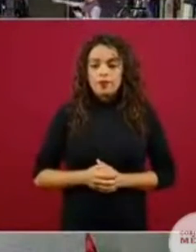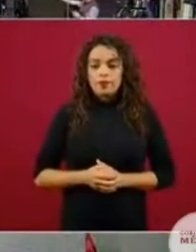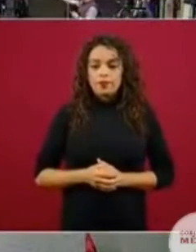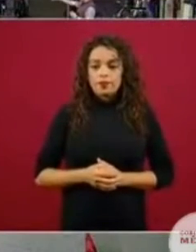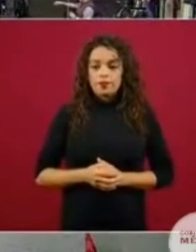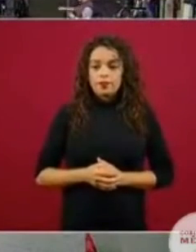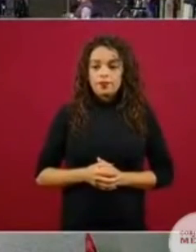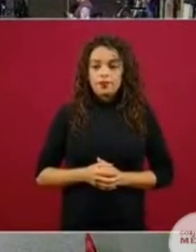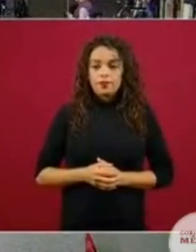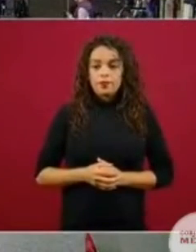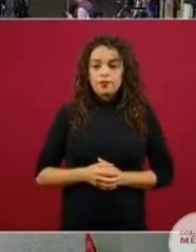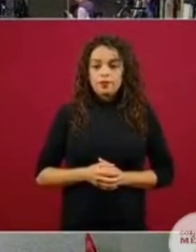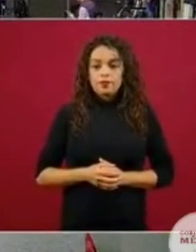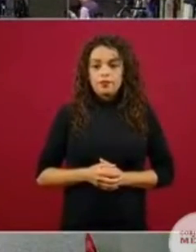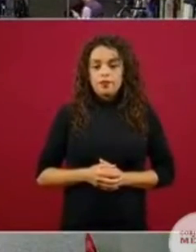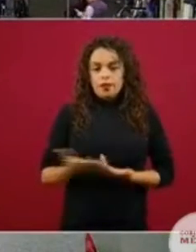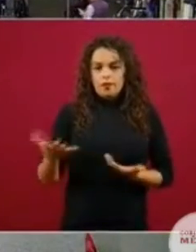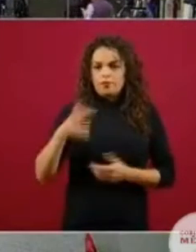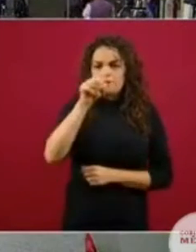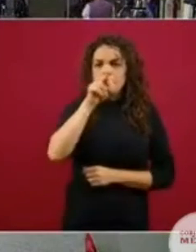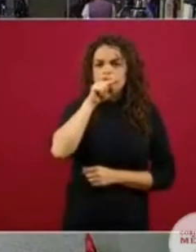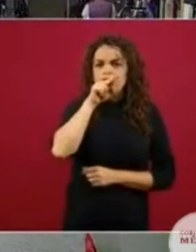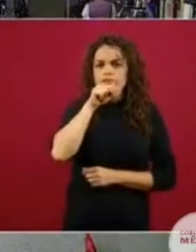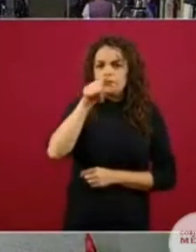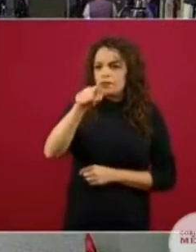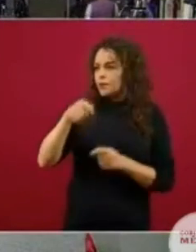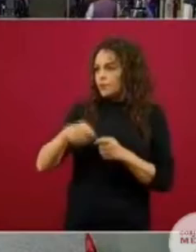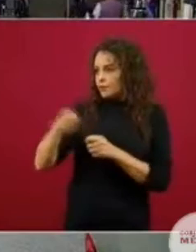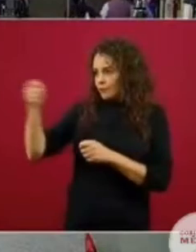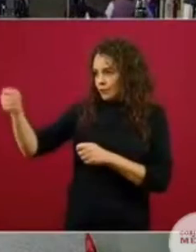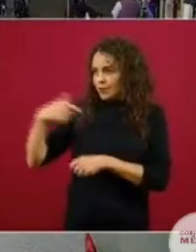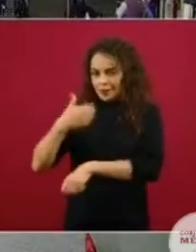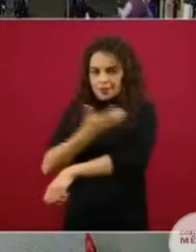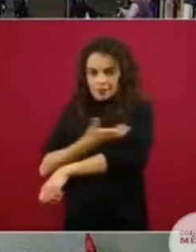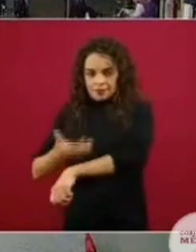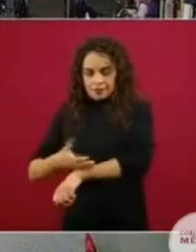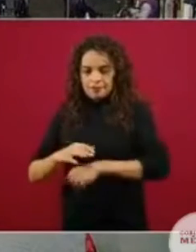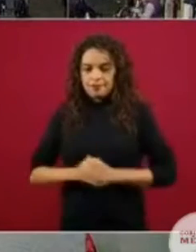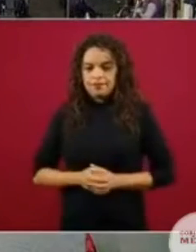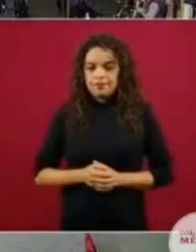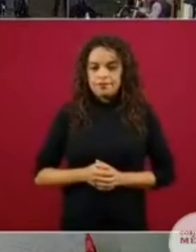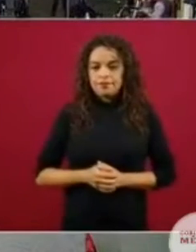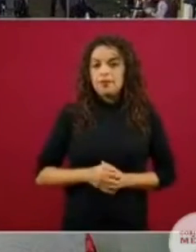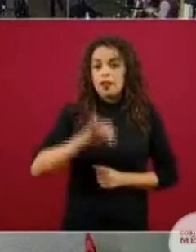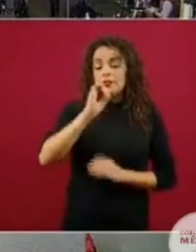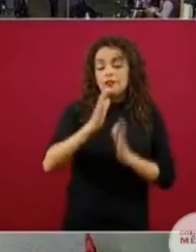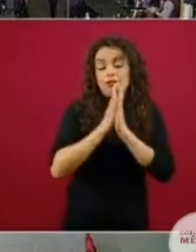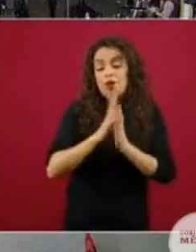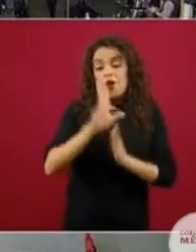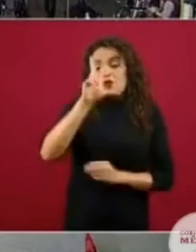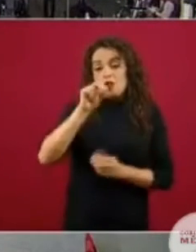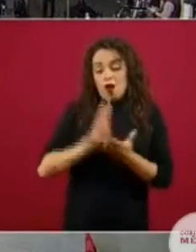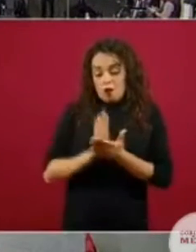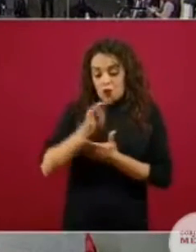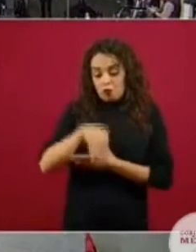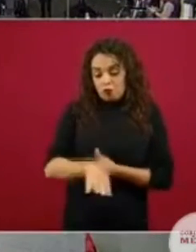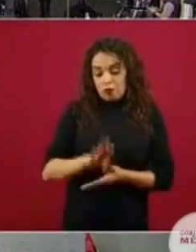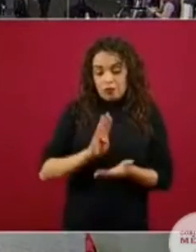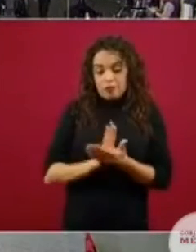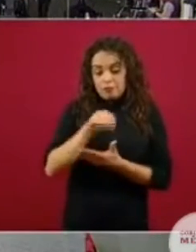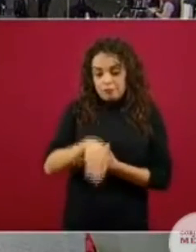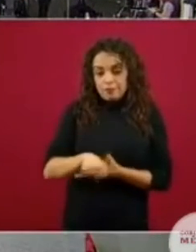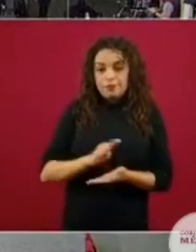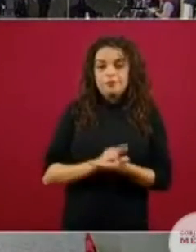compañero y si no imprima que yo metí hasta de un electrónico y estos pero parece que no le están llegando al